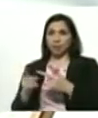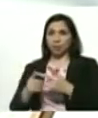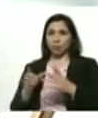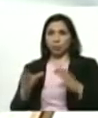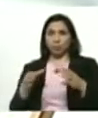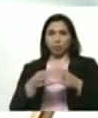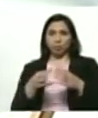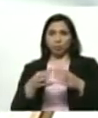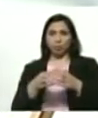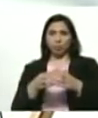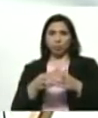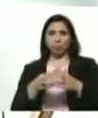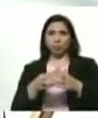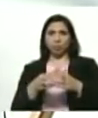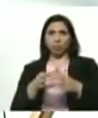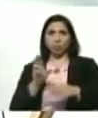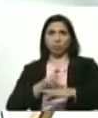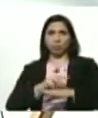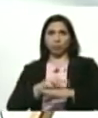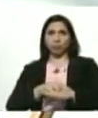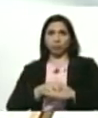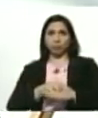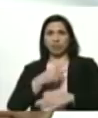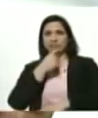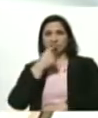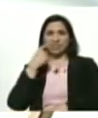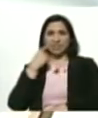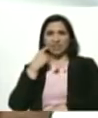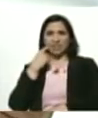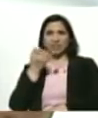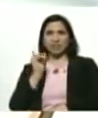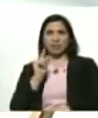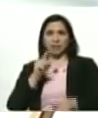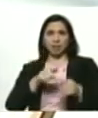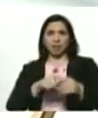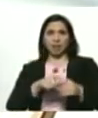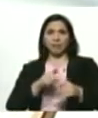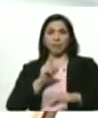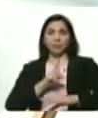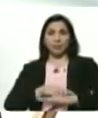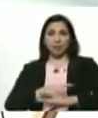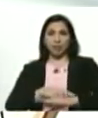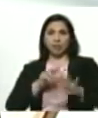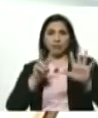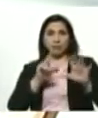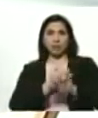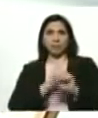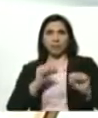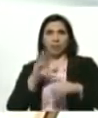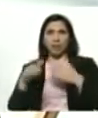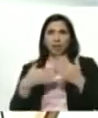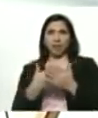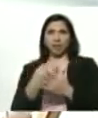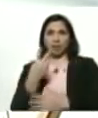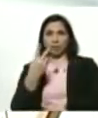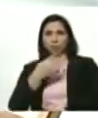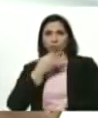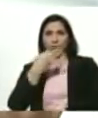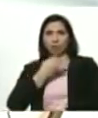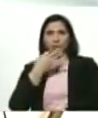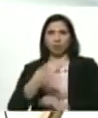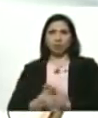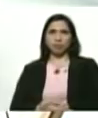son los consultorios médicos y odontológicos que se incorporan muy temprano a las siete de la mañana hasta las dos de la tarde